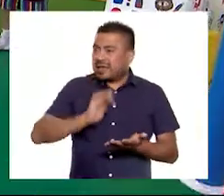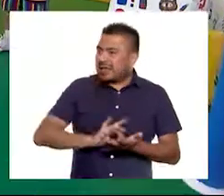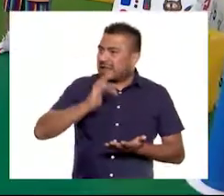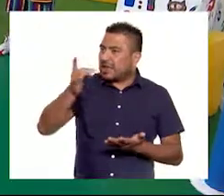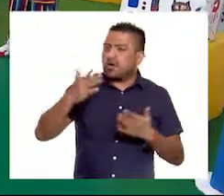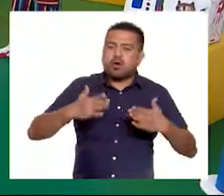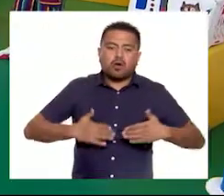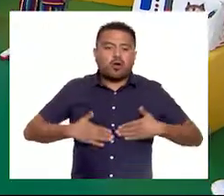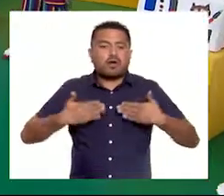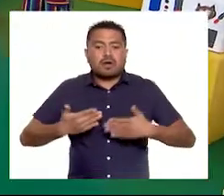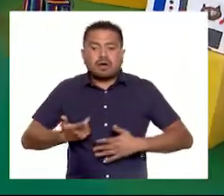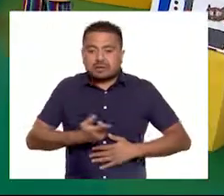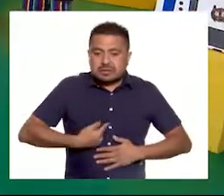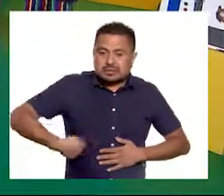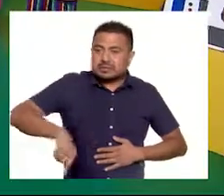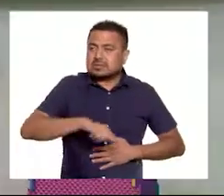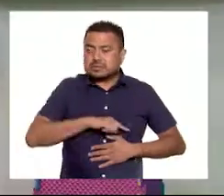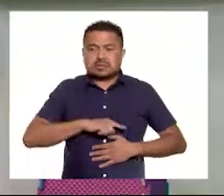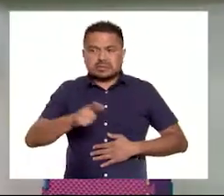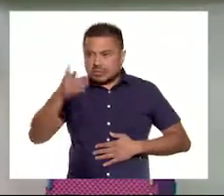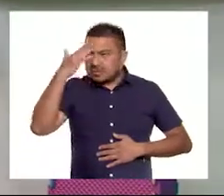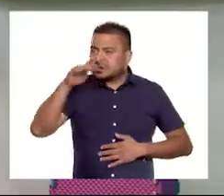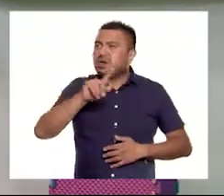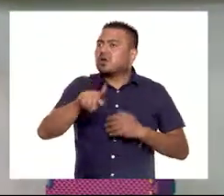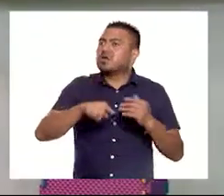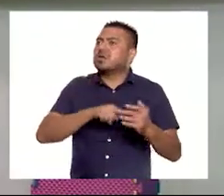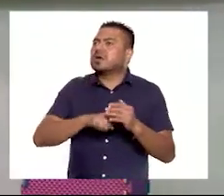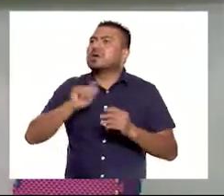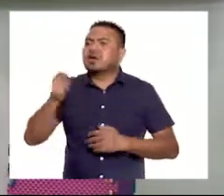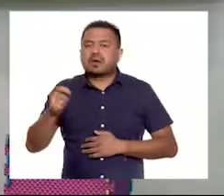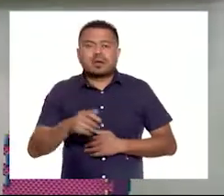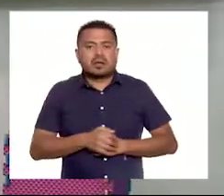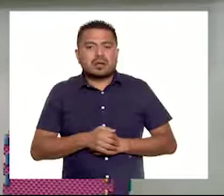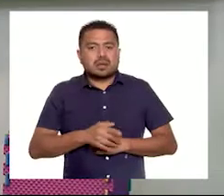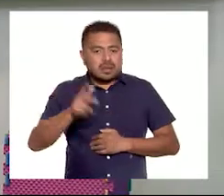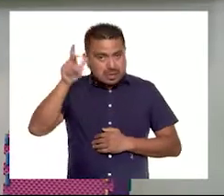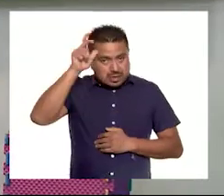por confiar en nosotros, Santiago. ¿Saben de dónde es Santiago? No. De